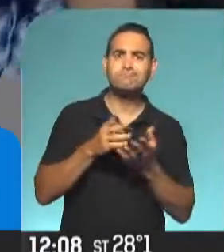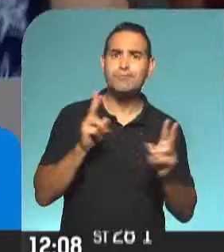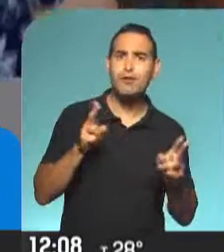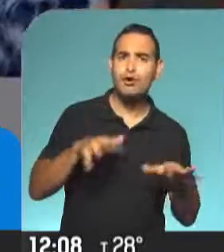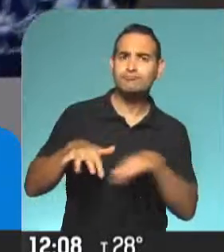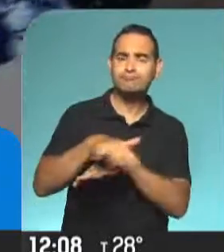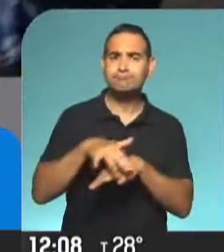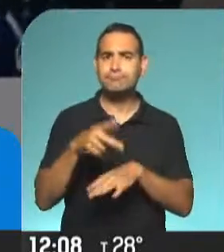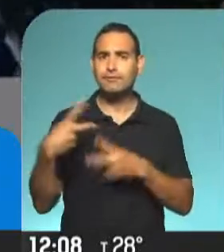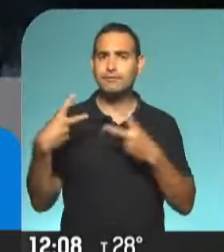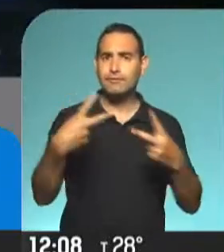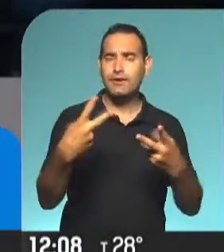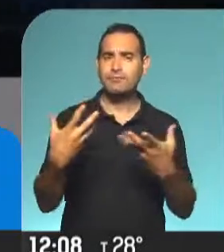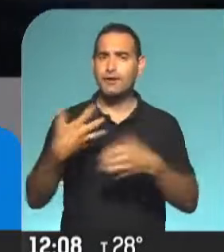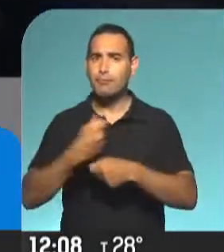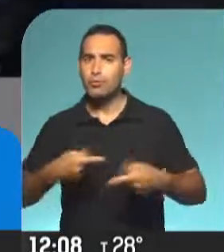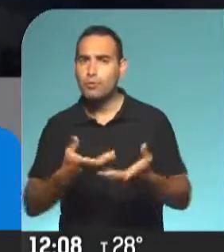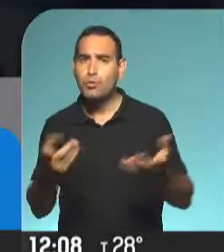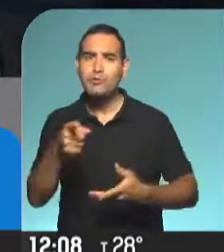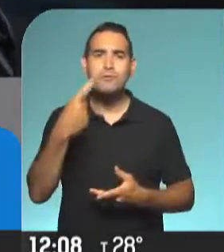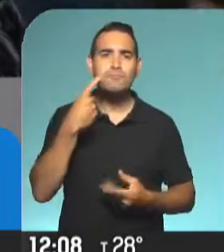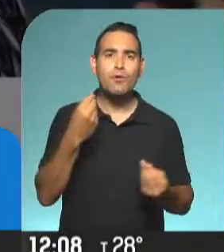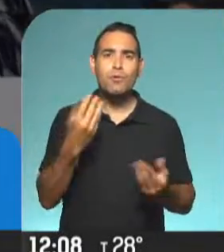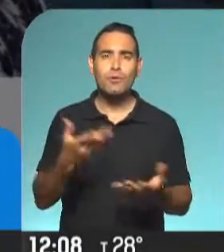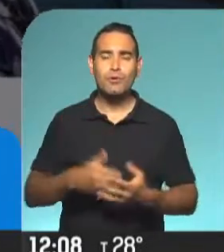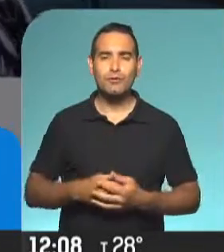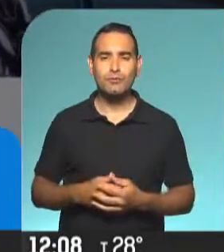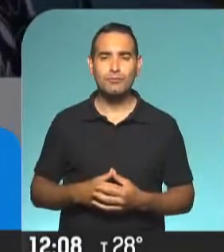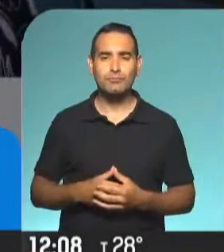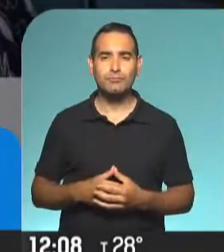tengan que ver con el transporte público? ¿Cómo se mueve usted? ¿Cómo viaja?